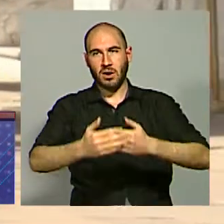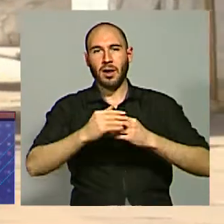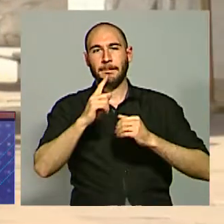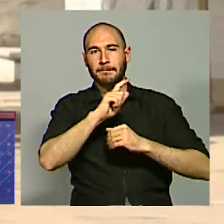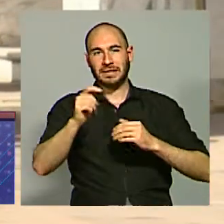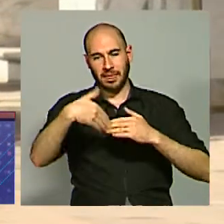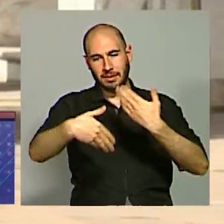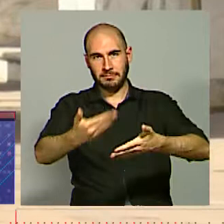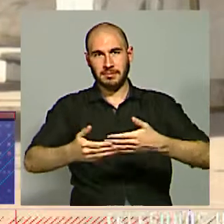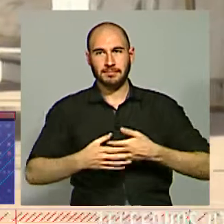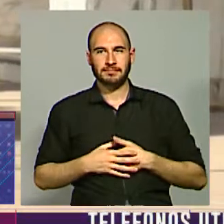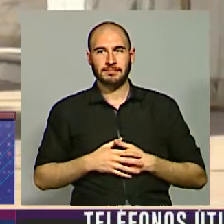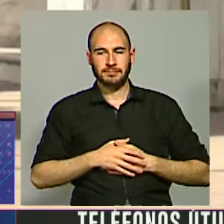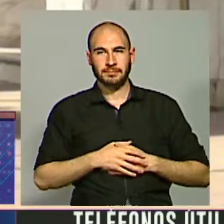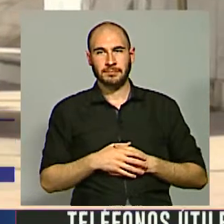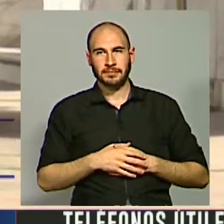meses subsiguientes.